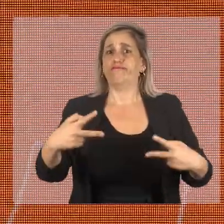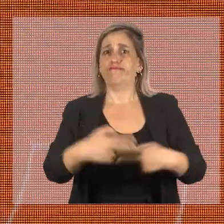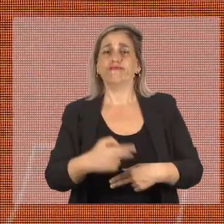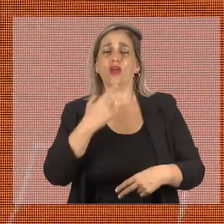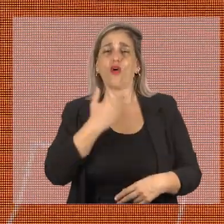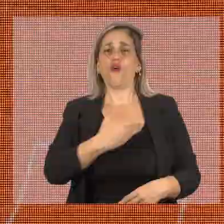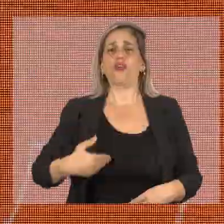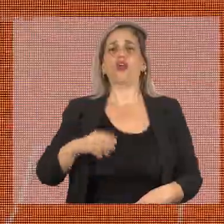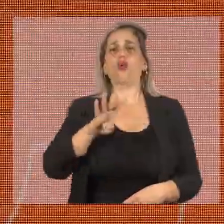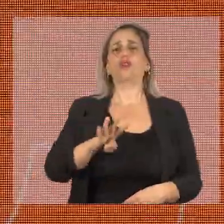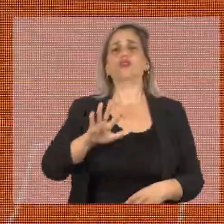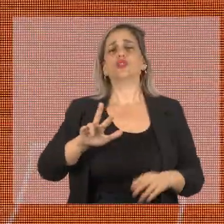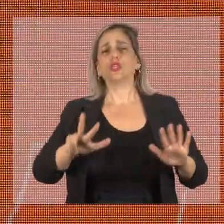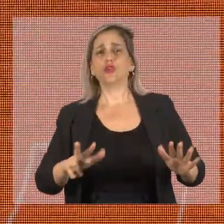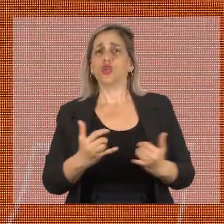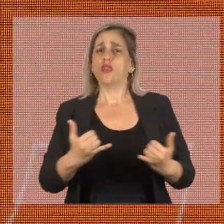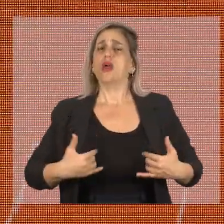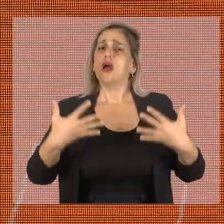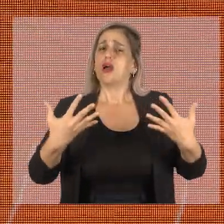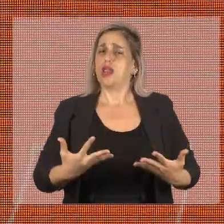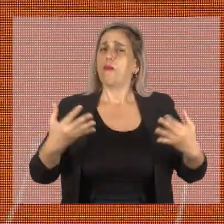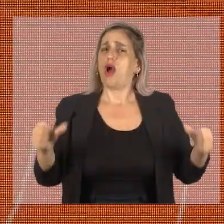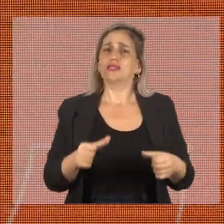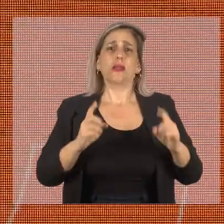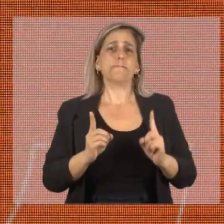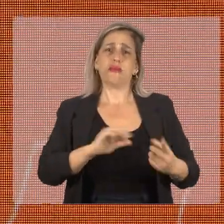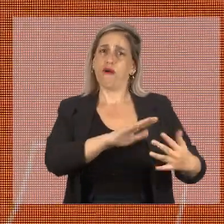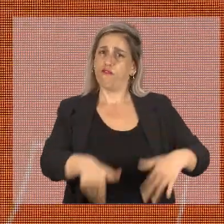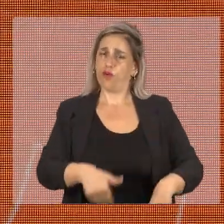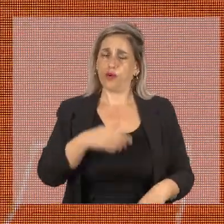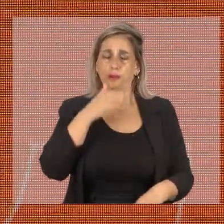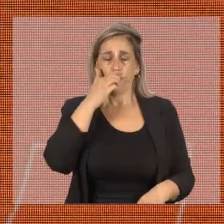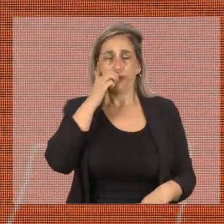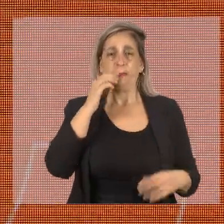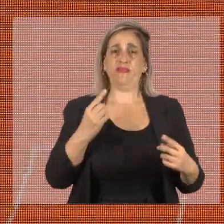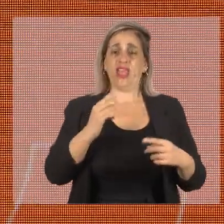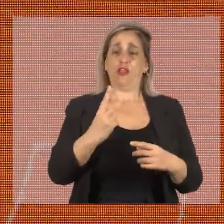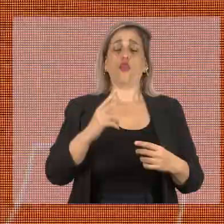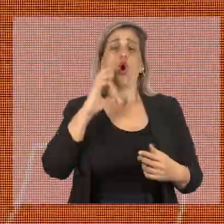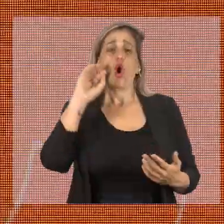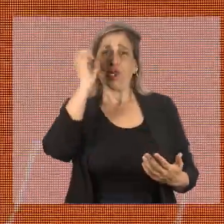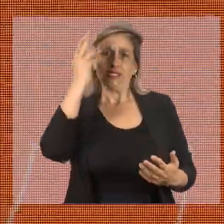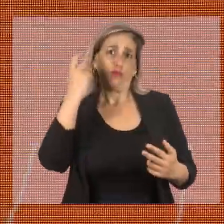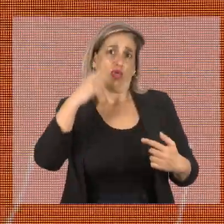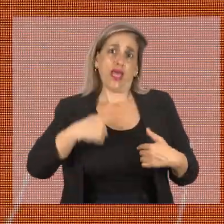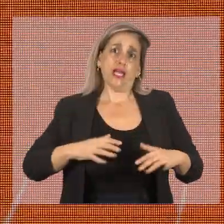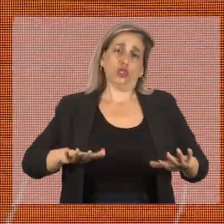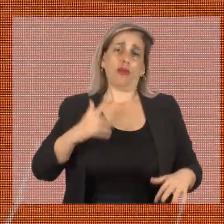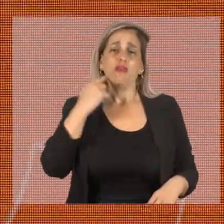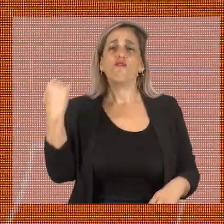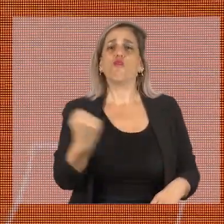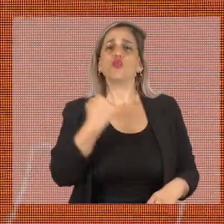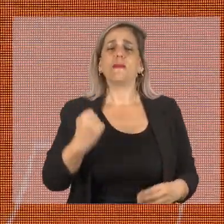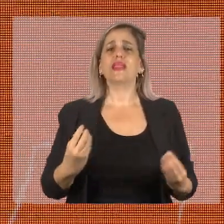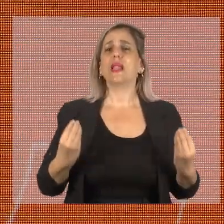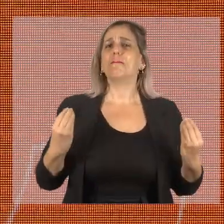días de gobierno que nos quedan, pretendemos actuar de la misma manera. Estos dos conceptos, por lo menos en lo que a mí respecta, son